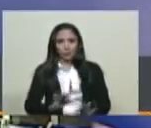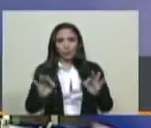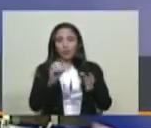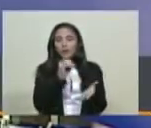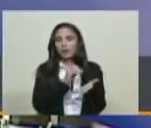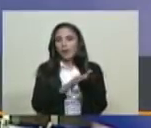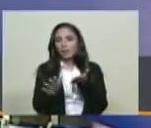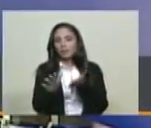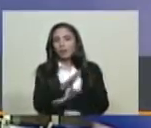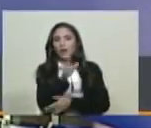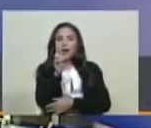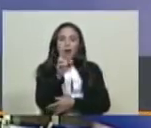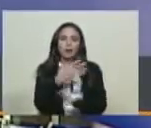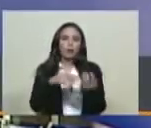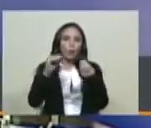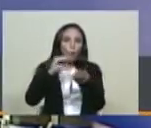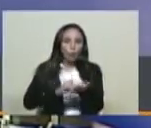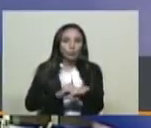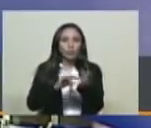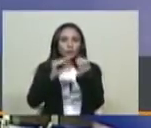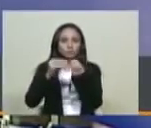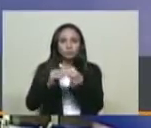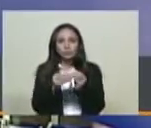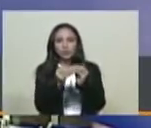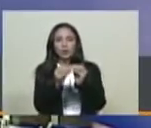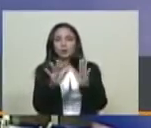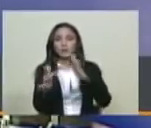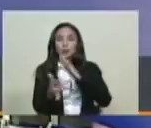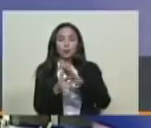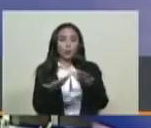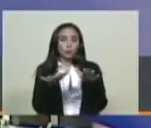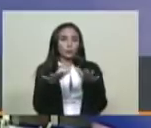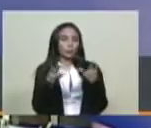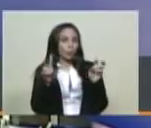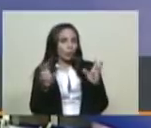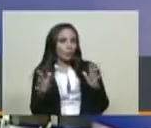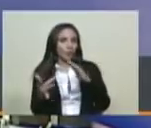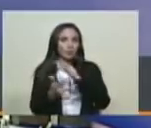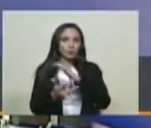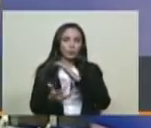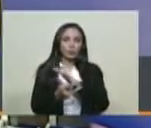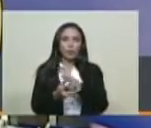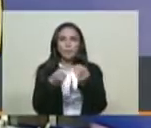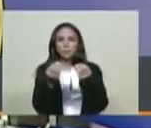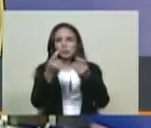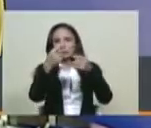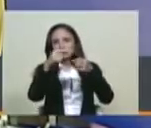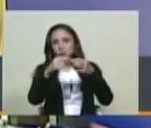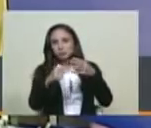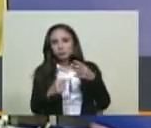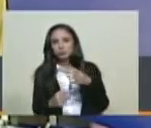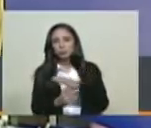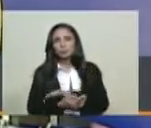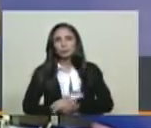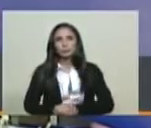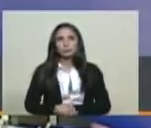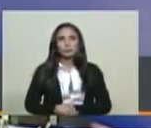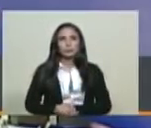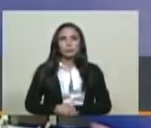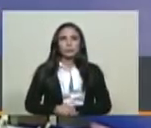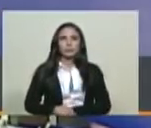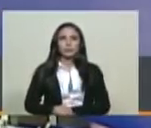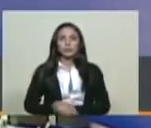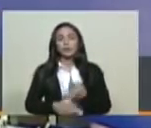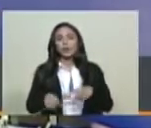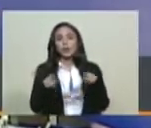rehabilitar por su uso y modernizar, actualizar la tecnología, muchos SRI. Y los CAT. Los centros